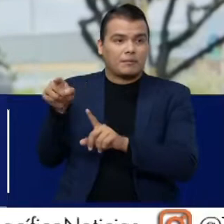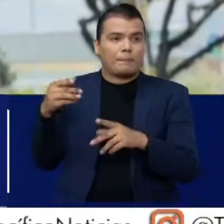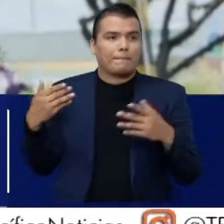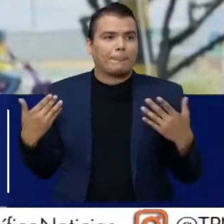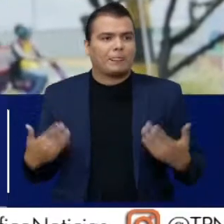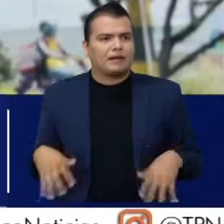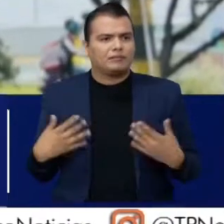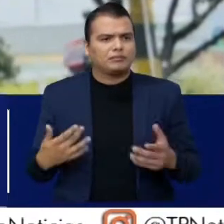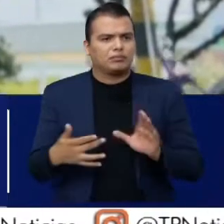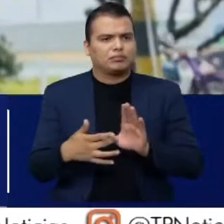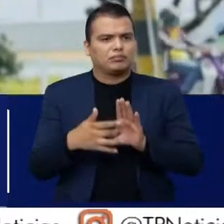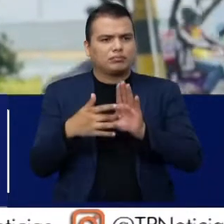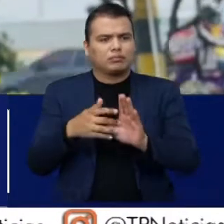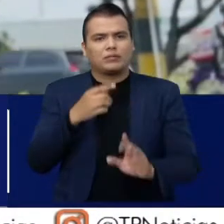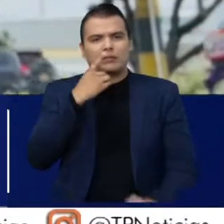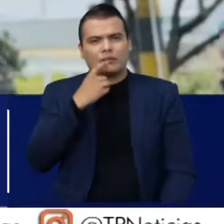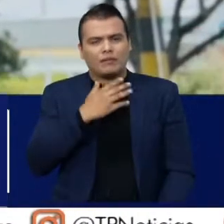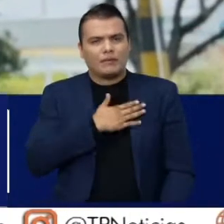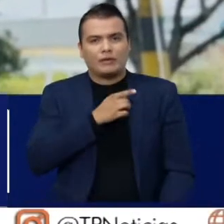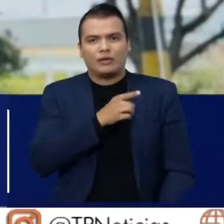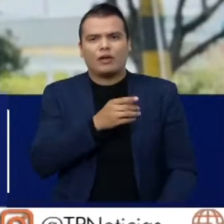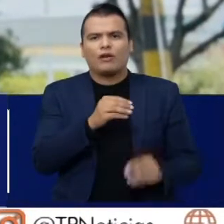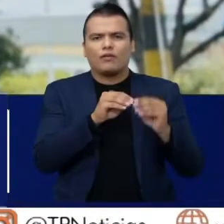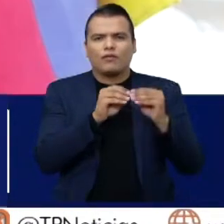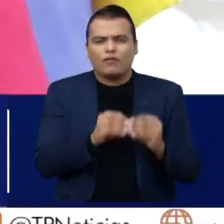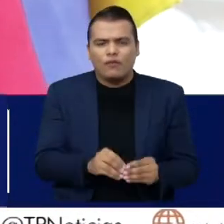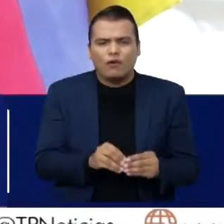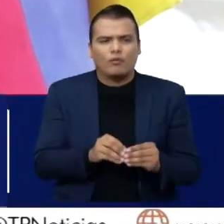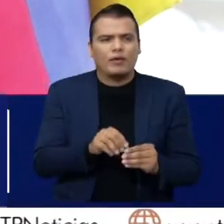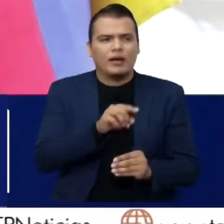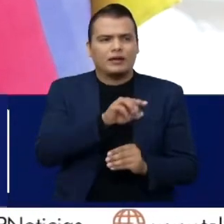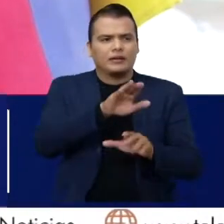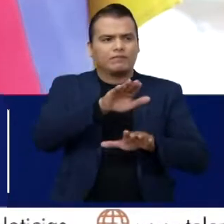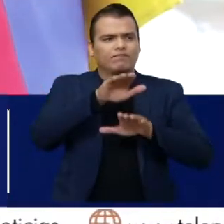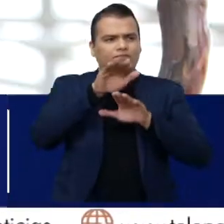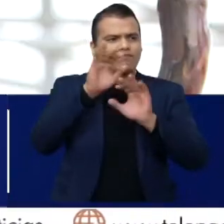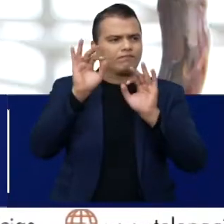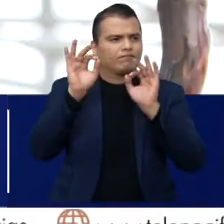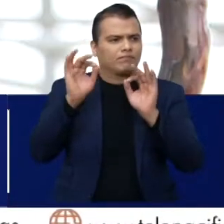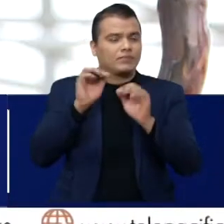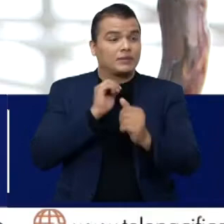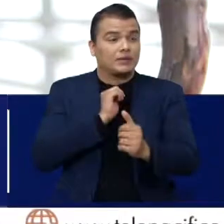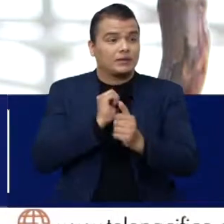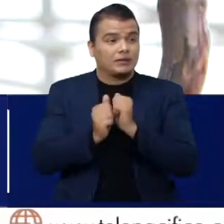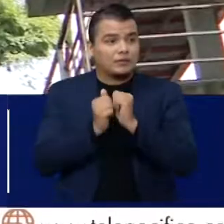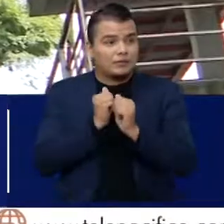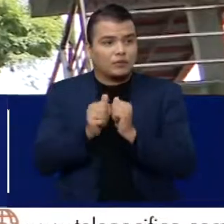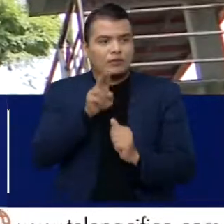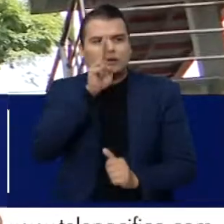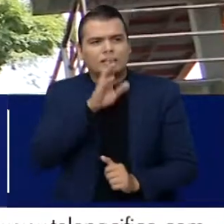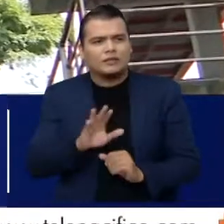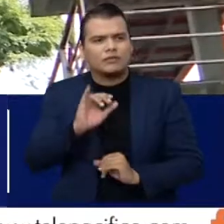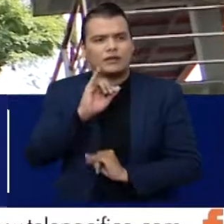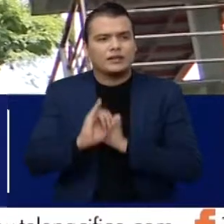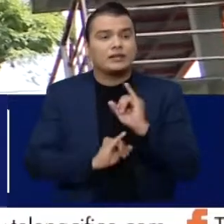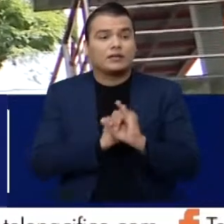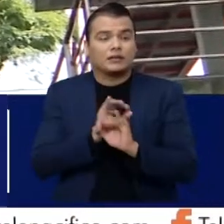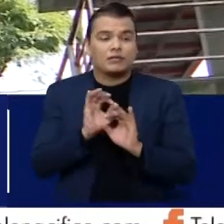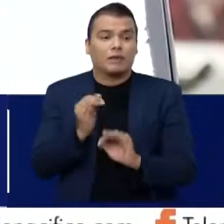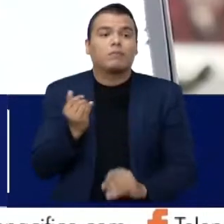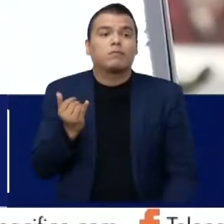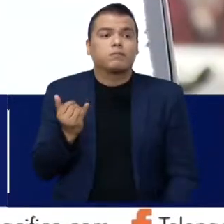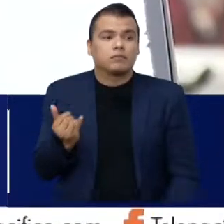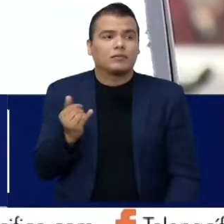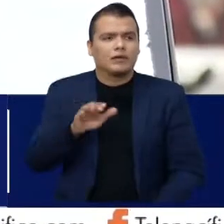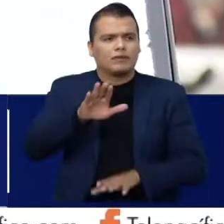que fue mi papá, de lo que representó como figura en el deporte del ciclismo nacional e internacional. Hay algo muy